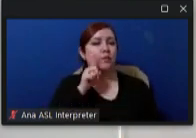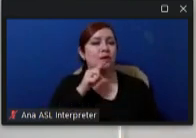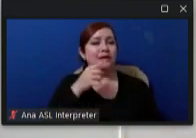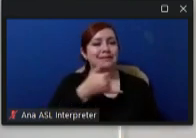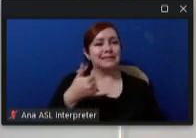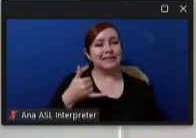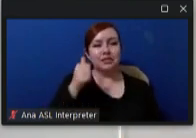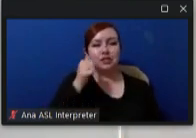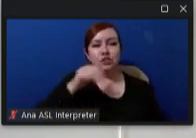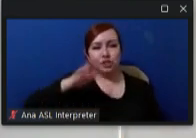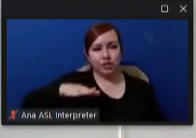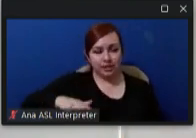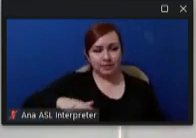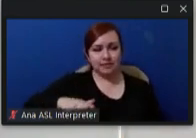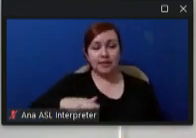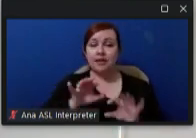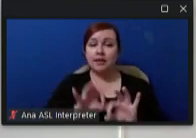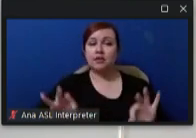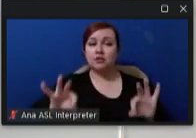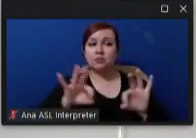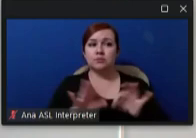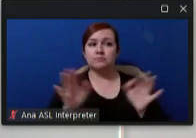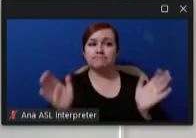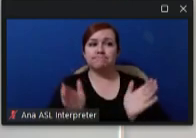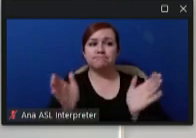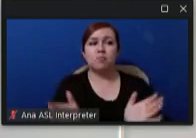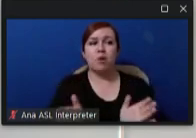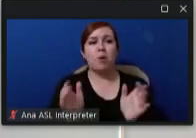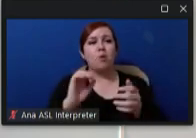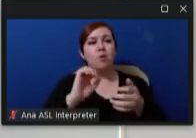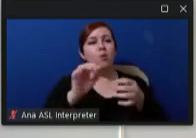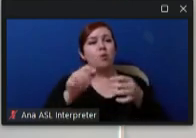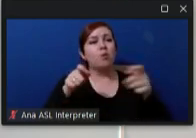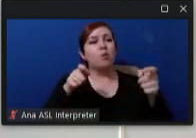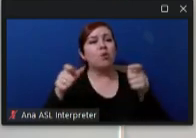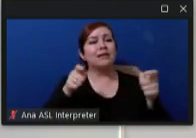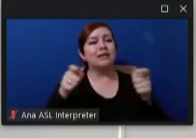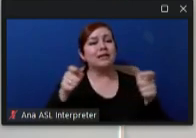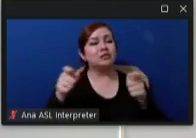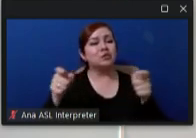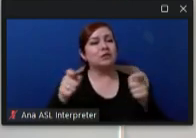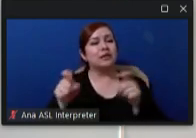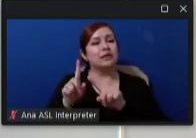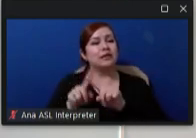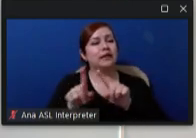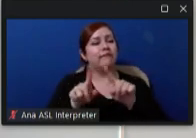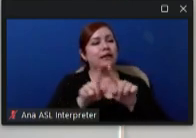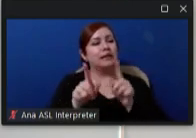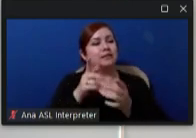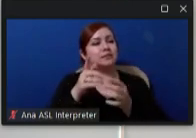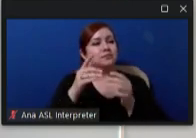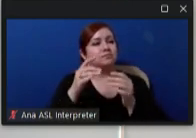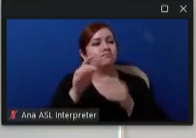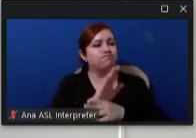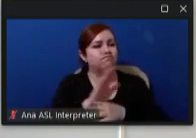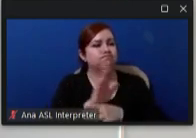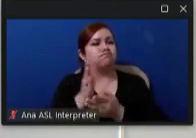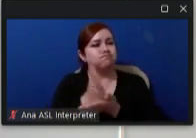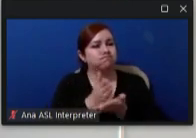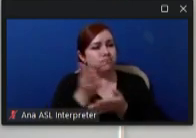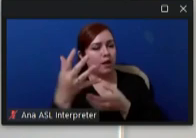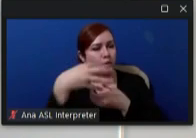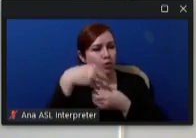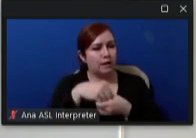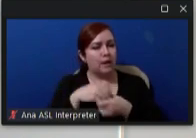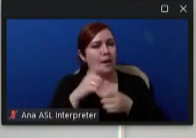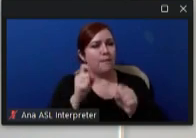es fundamental promover una mayor coordinación entre los diferentes sectores involucrados para garantizar que se